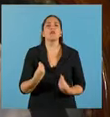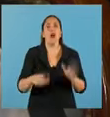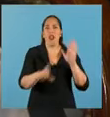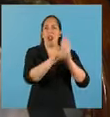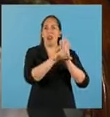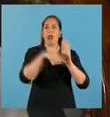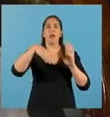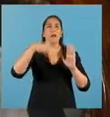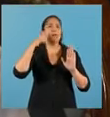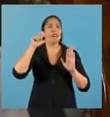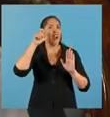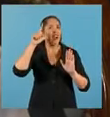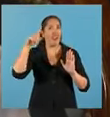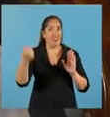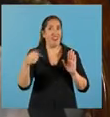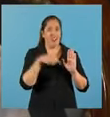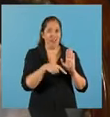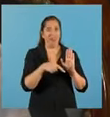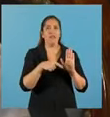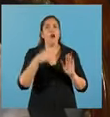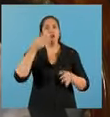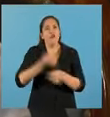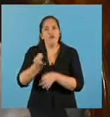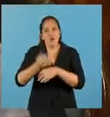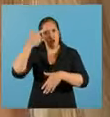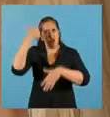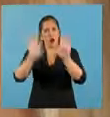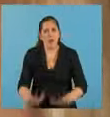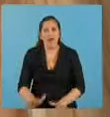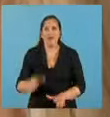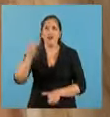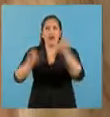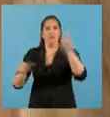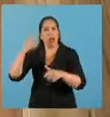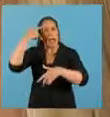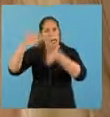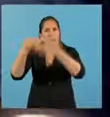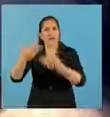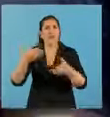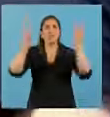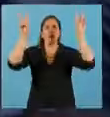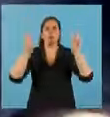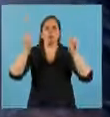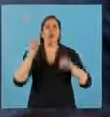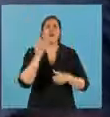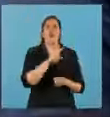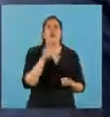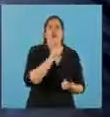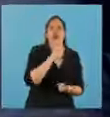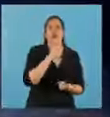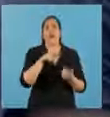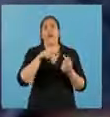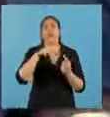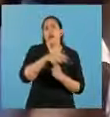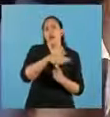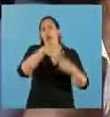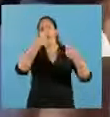Ley Micaela para la formación y capacitación del sector público en materia de género y violencia por razones de